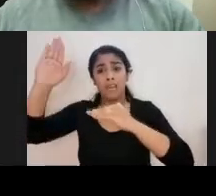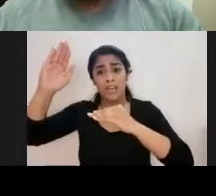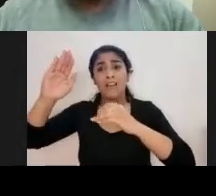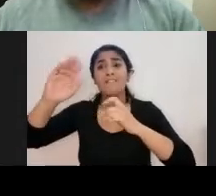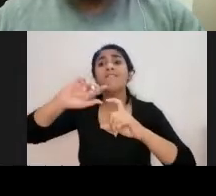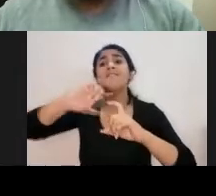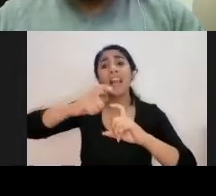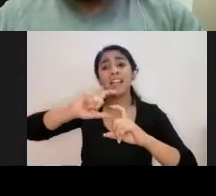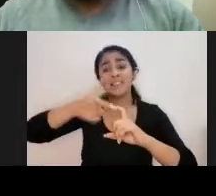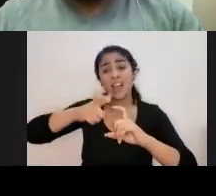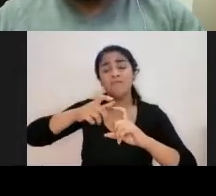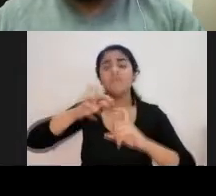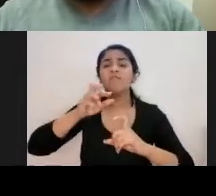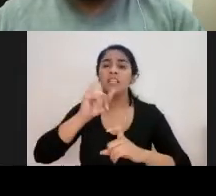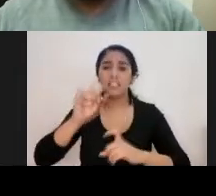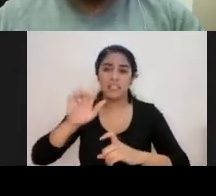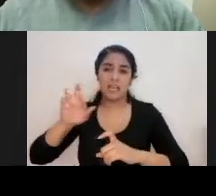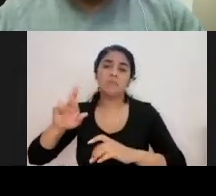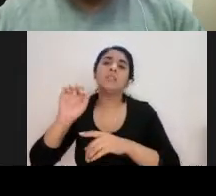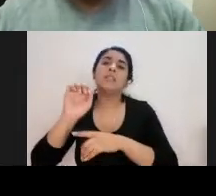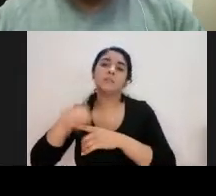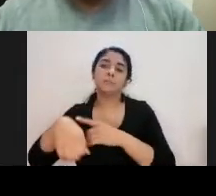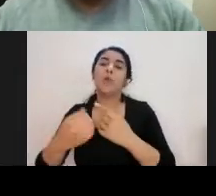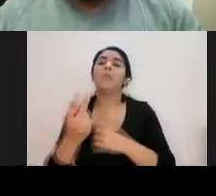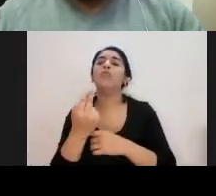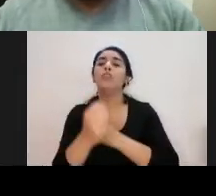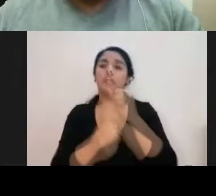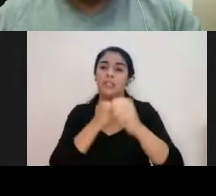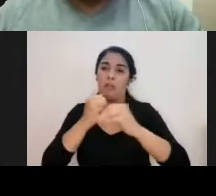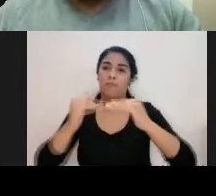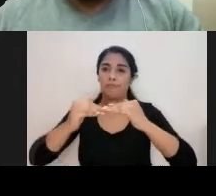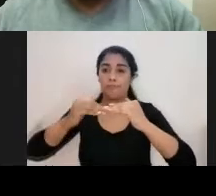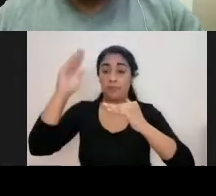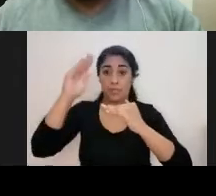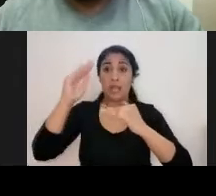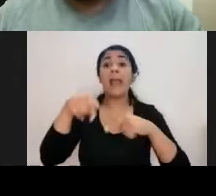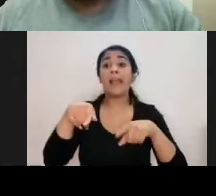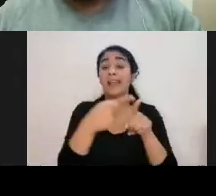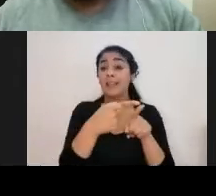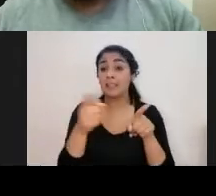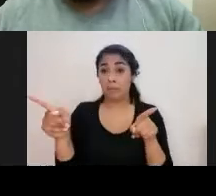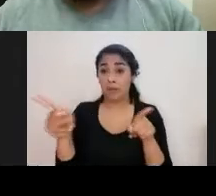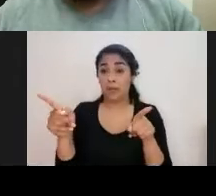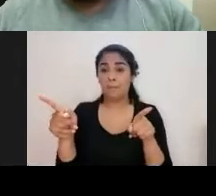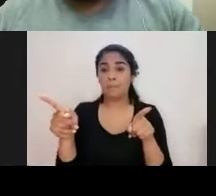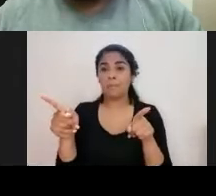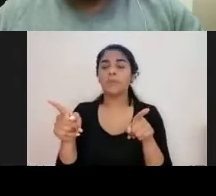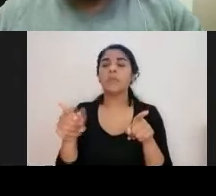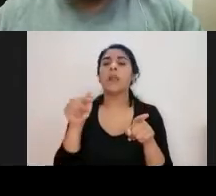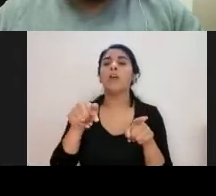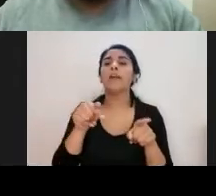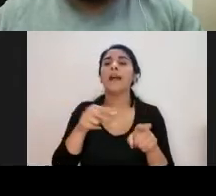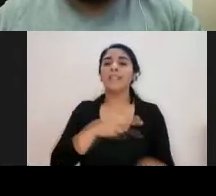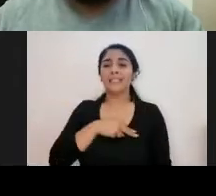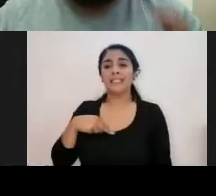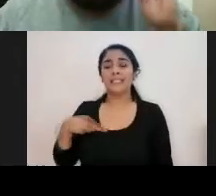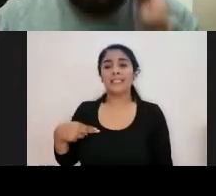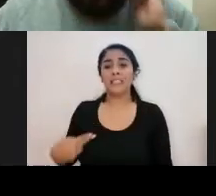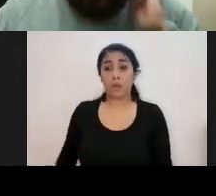la autorización para mayores de 12 años, y esta semana, ¿cierto?, la de Sinovac fue aprobada para mayores de